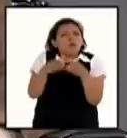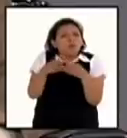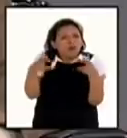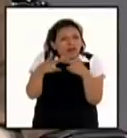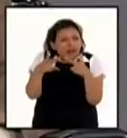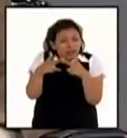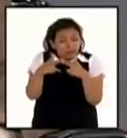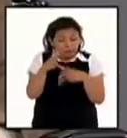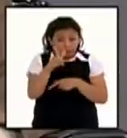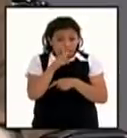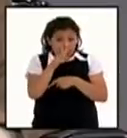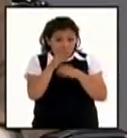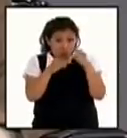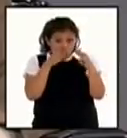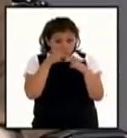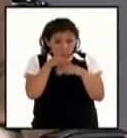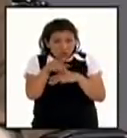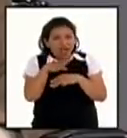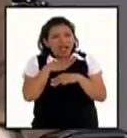un modelo,